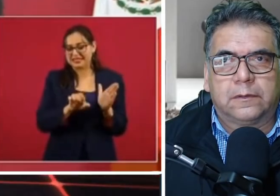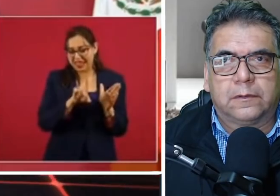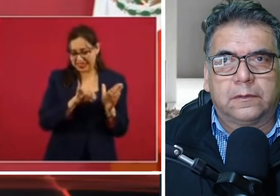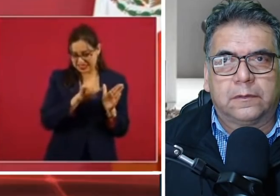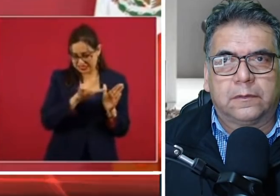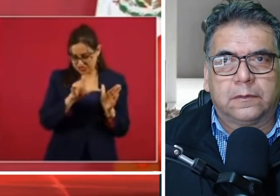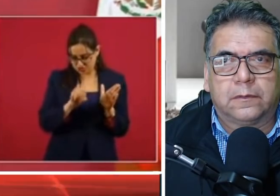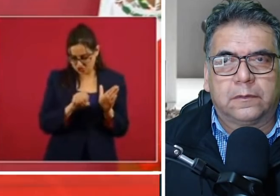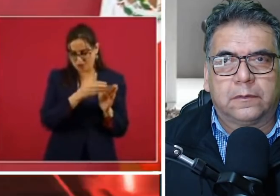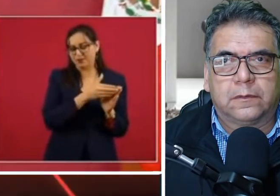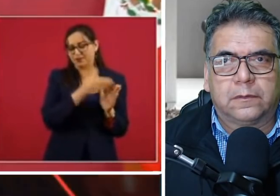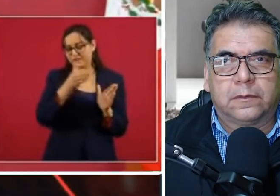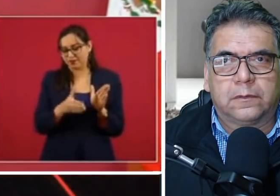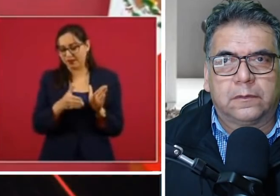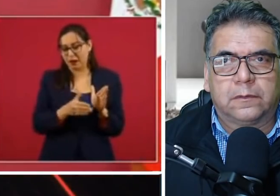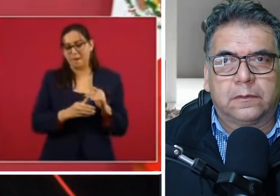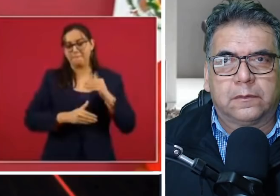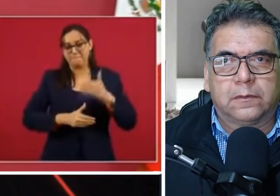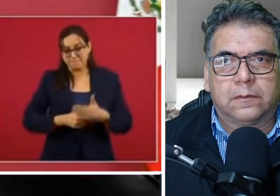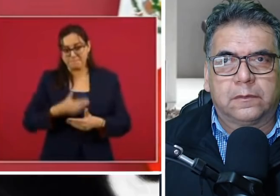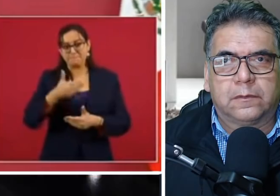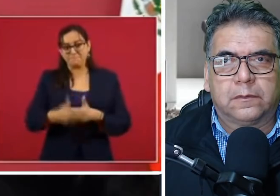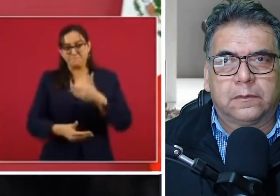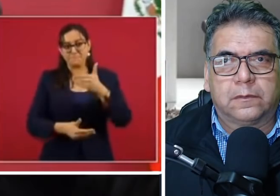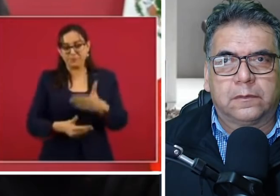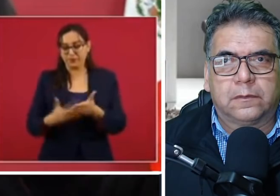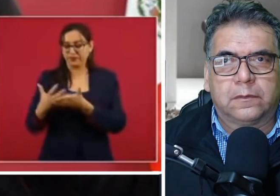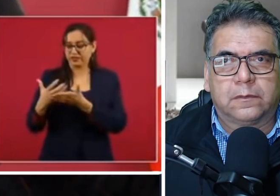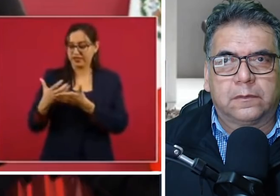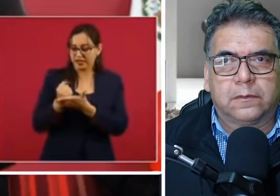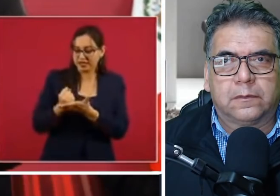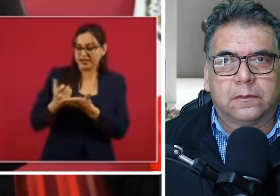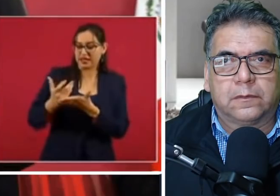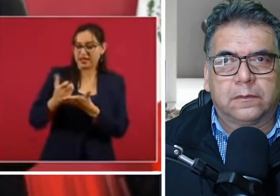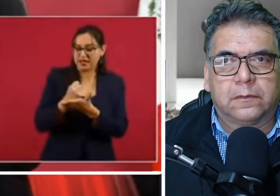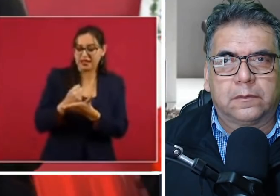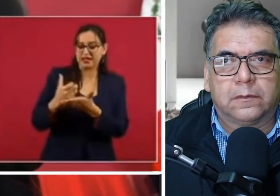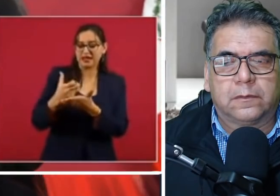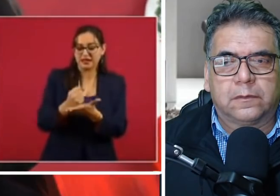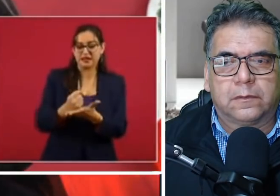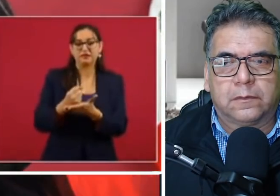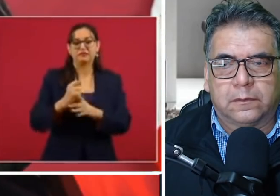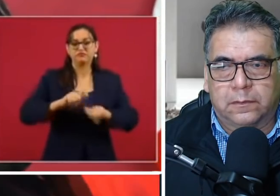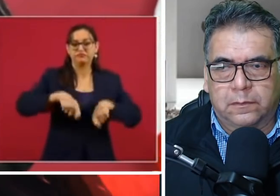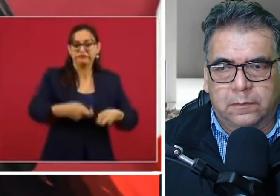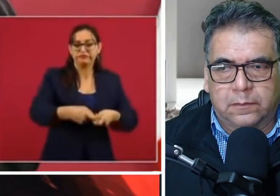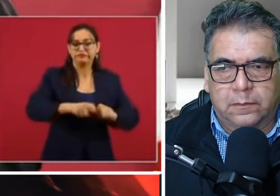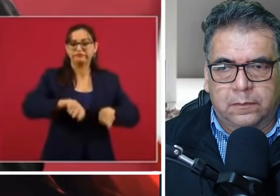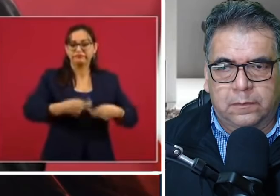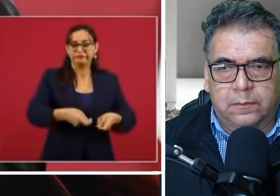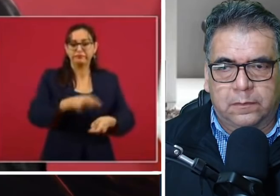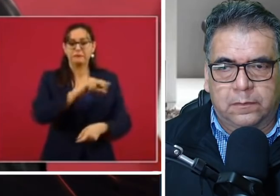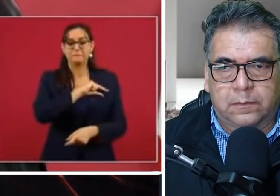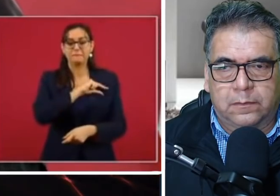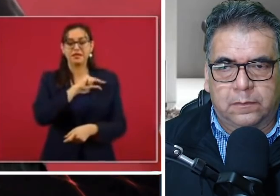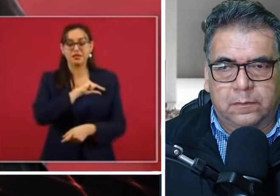fueron ganando mercado las empresas particulares,